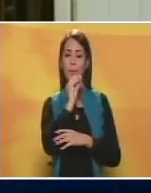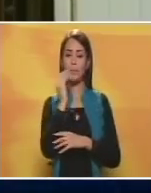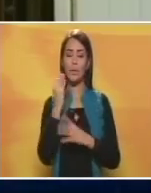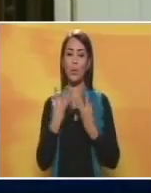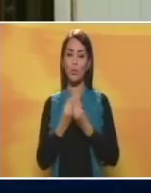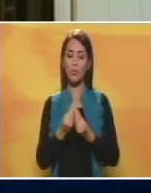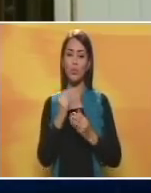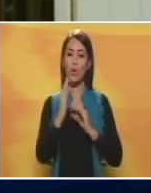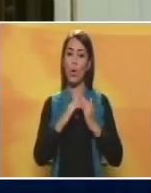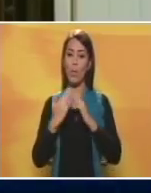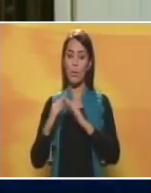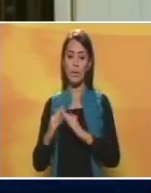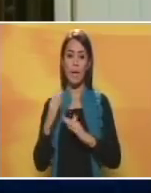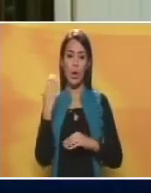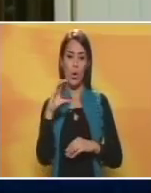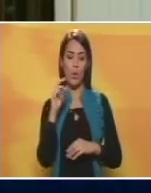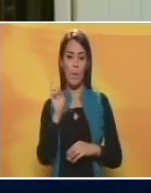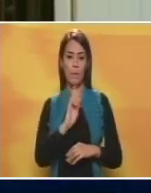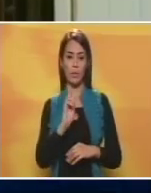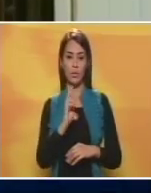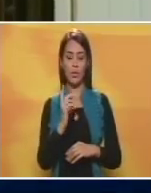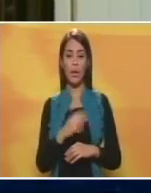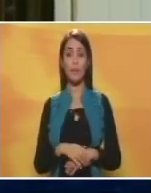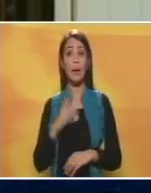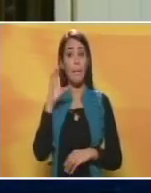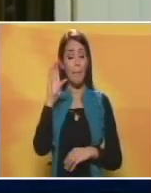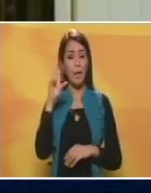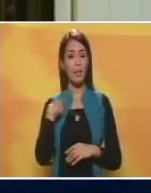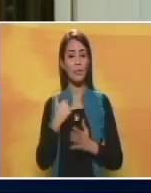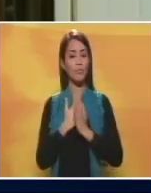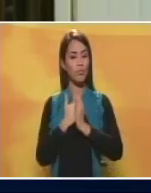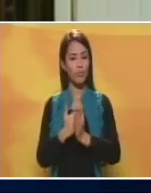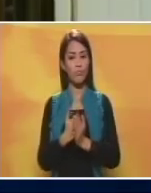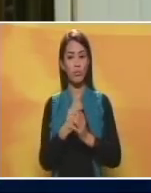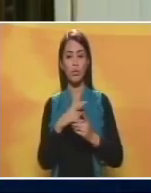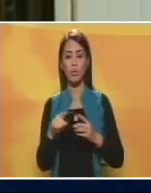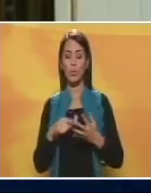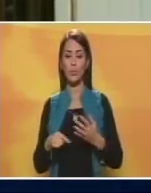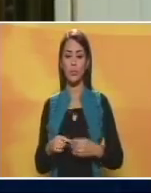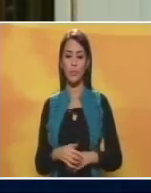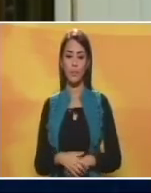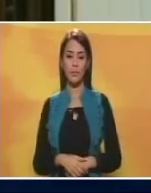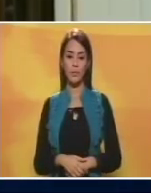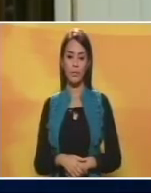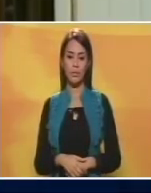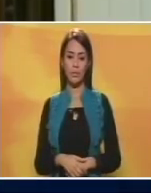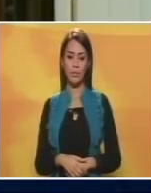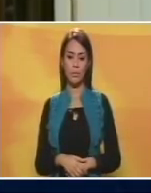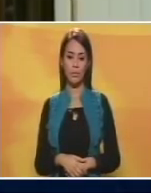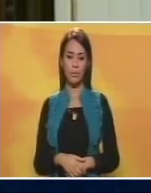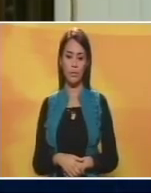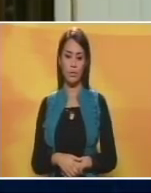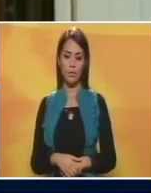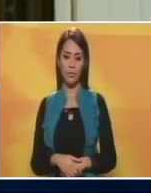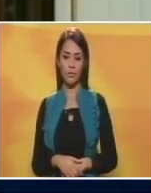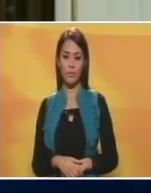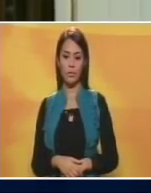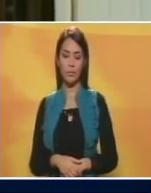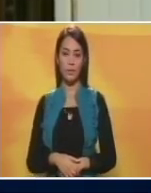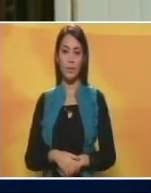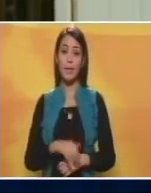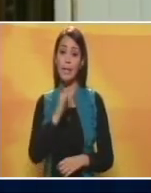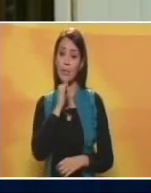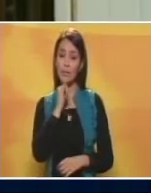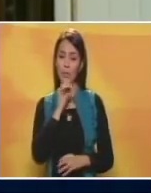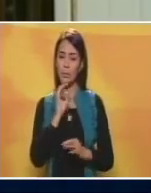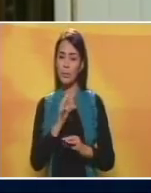comunidad colombo-venezolana, que los ciudadanos del vecino país son atendidos en todas las áreas. Le anuncio